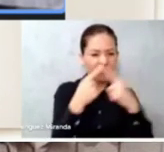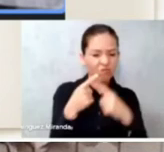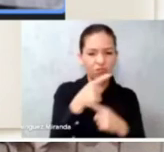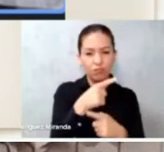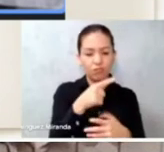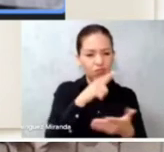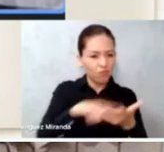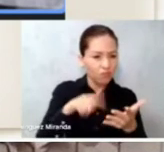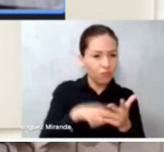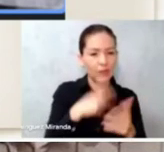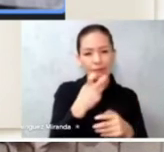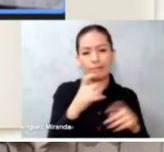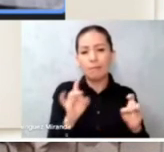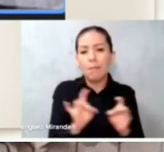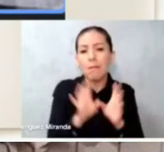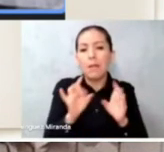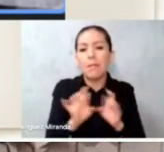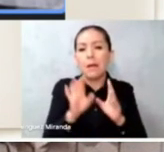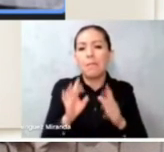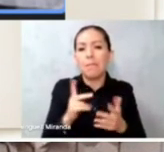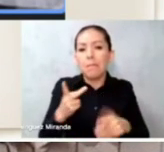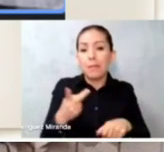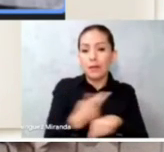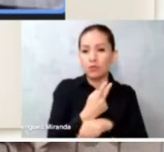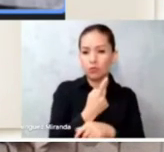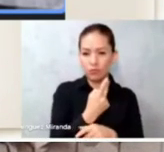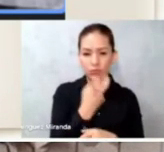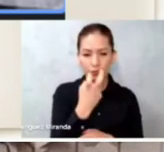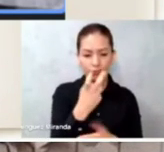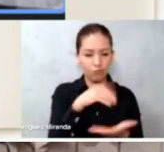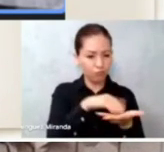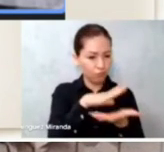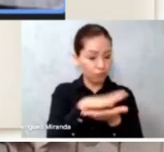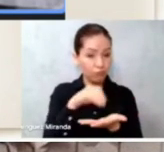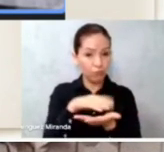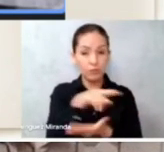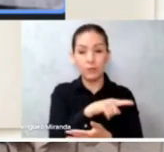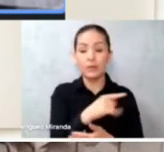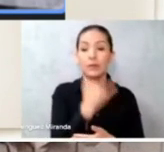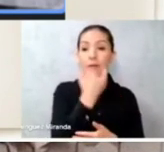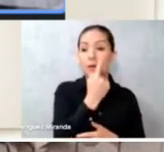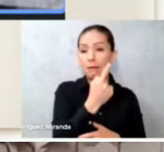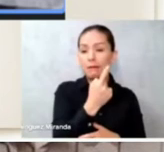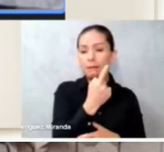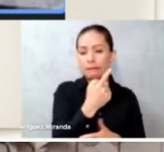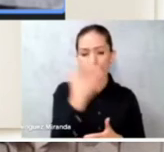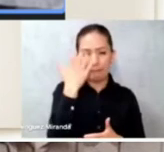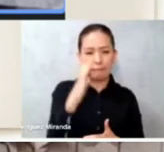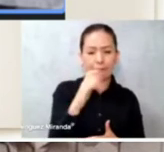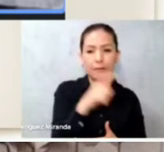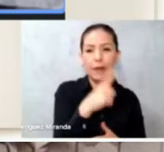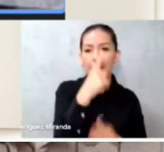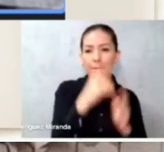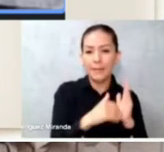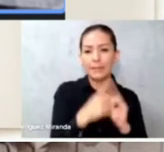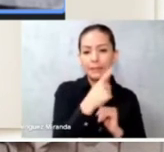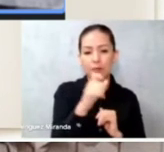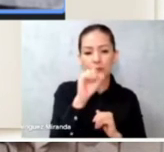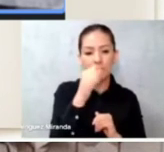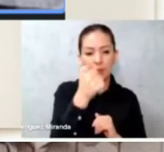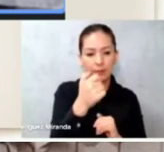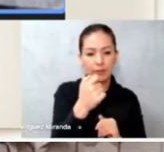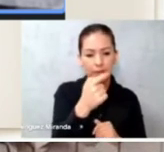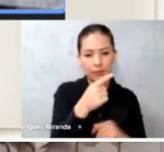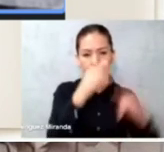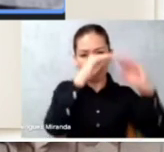hojas de incidentes. Por error y dolo, fueron 1,169 casillas en las que se buscó